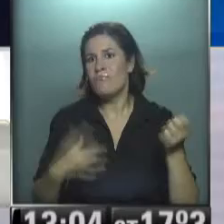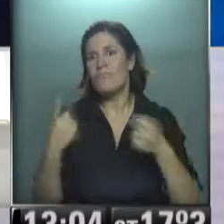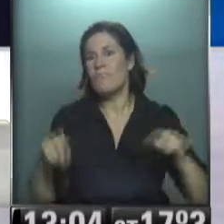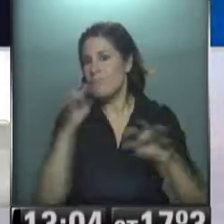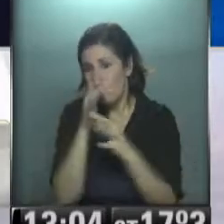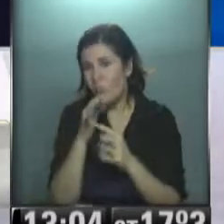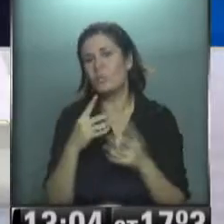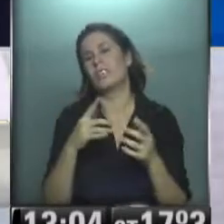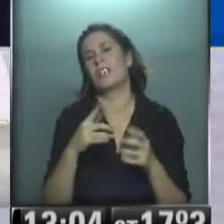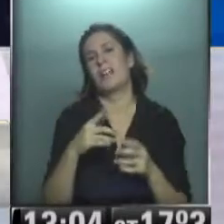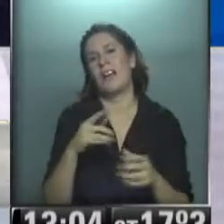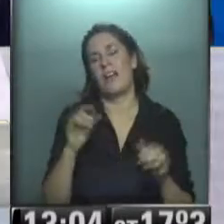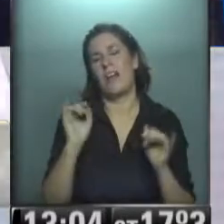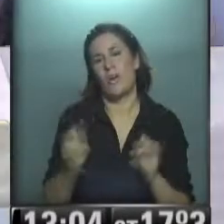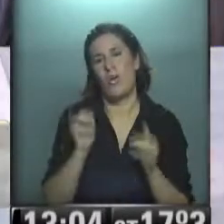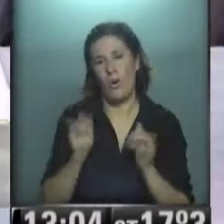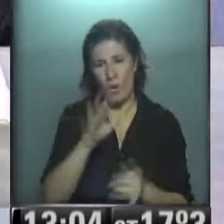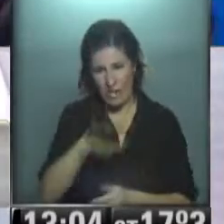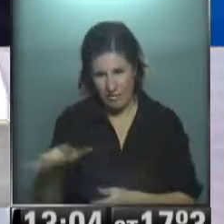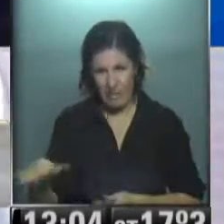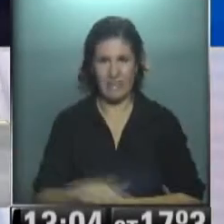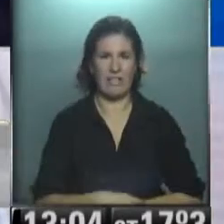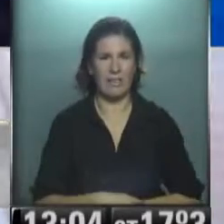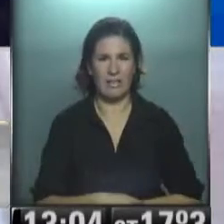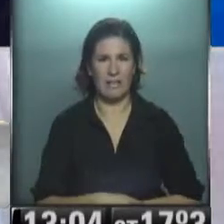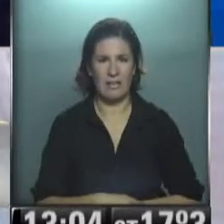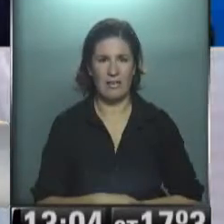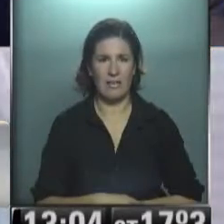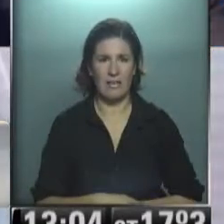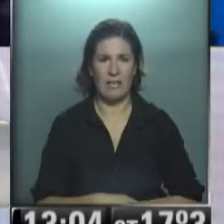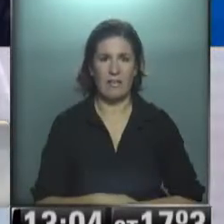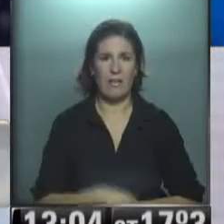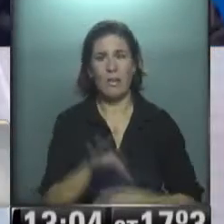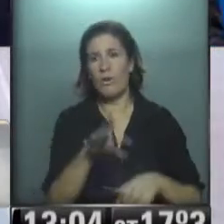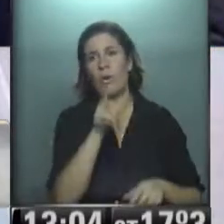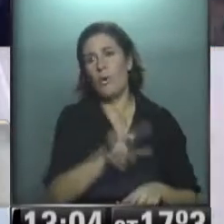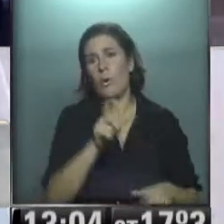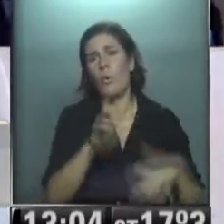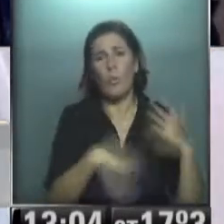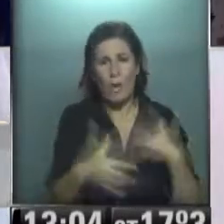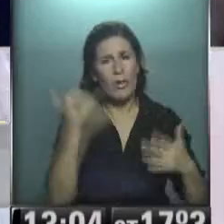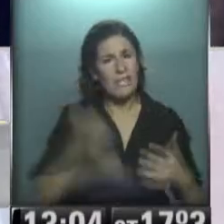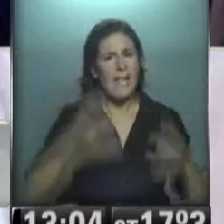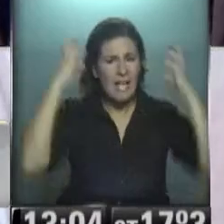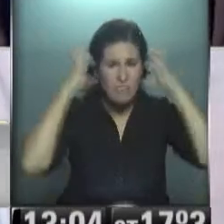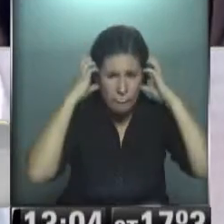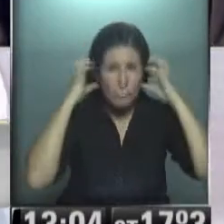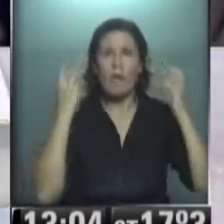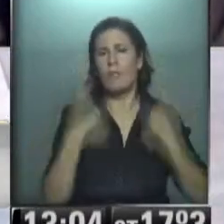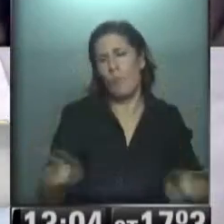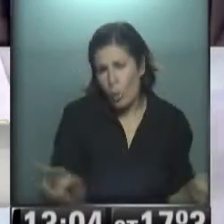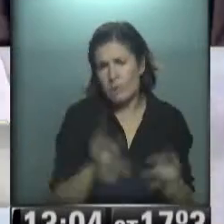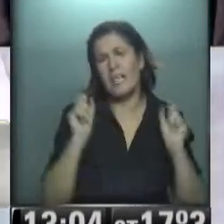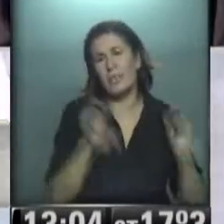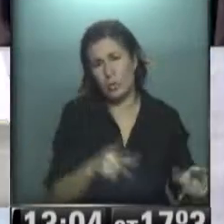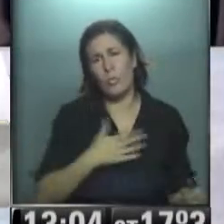que se va a llevar el seleccionado. Podrán tener muchos Walkman los jugadores, podrán entrar, bajar de los micros escuchando la música que quieran, pero